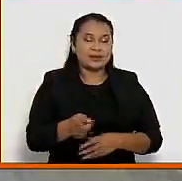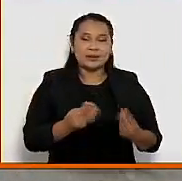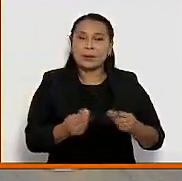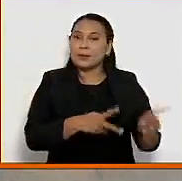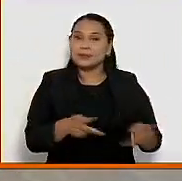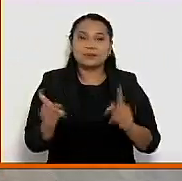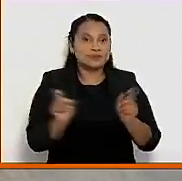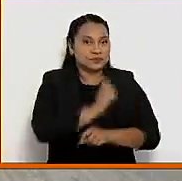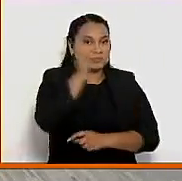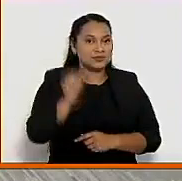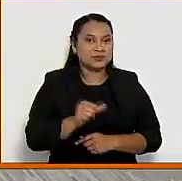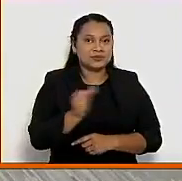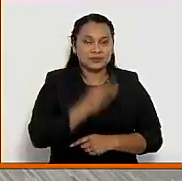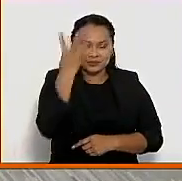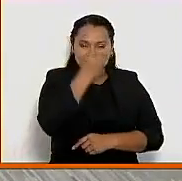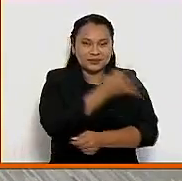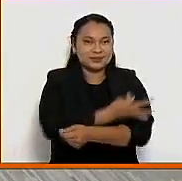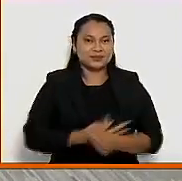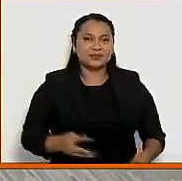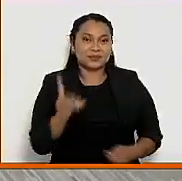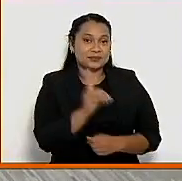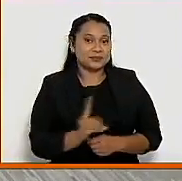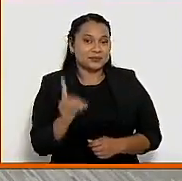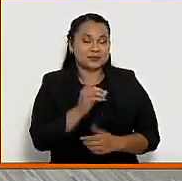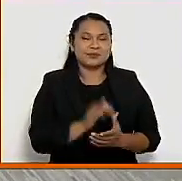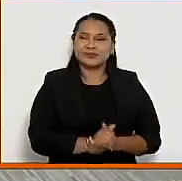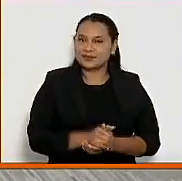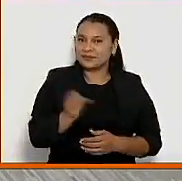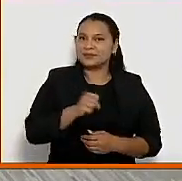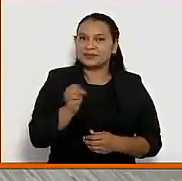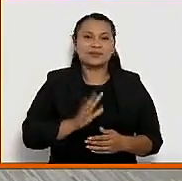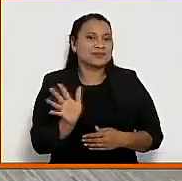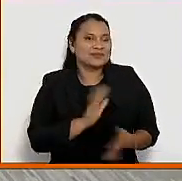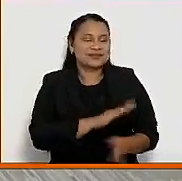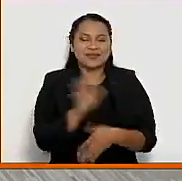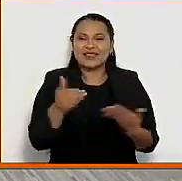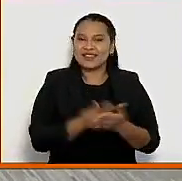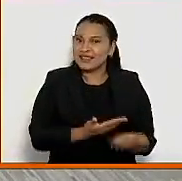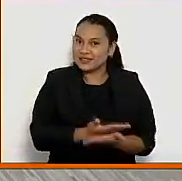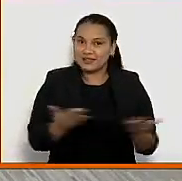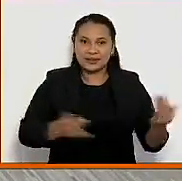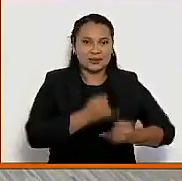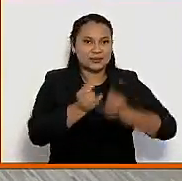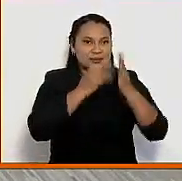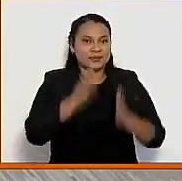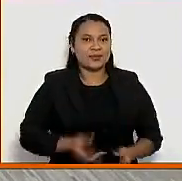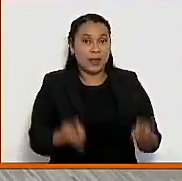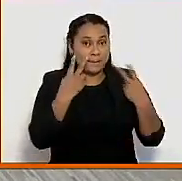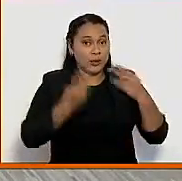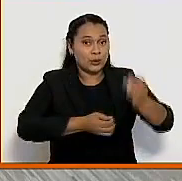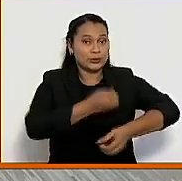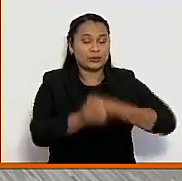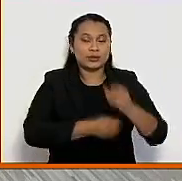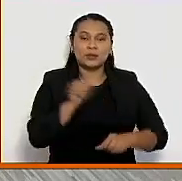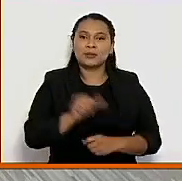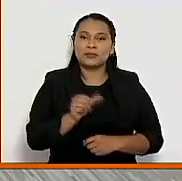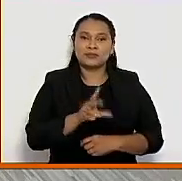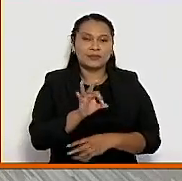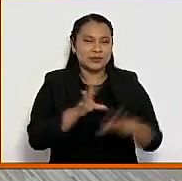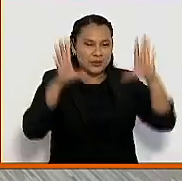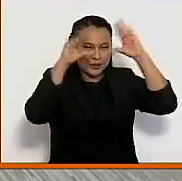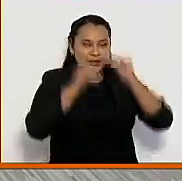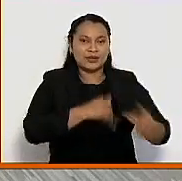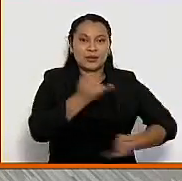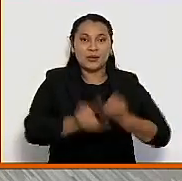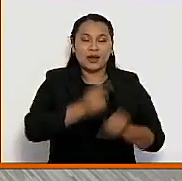nuestros afortunados ganadores para esta hermosa tarde de domingo, Ceci. Así es, Tati, nos despedimos de cada uno de ustedes y los esperamos en nuestro sorteo de las 9 de la noche.